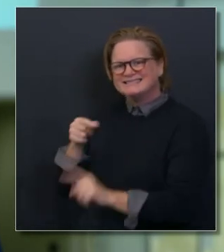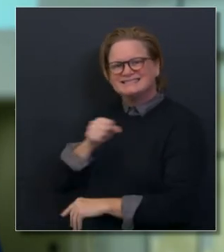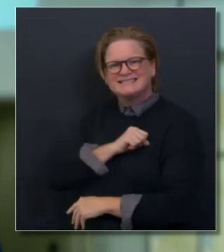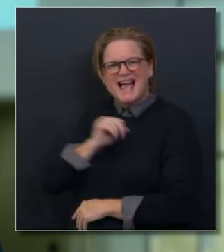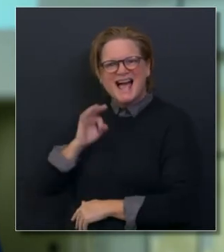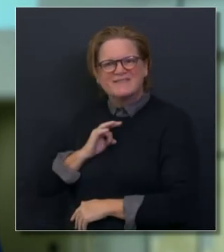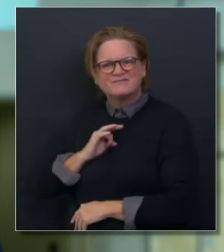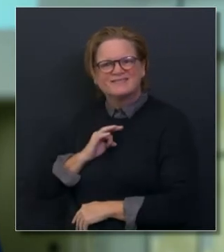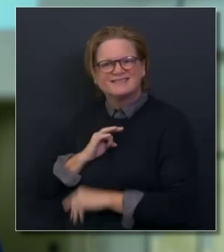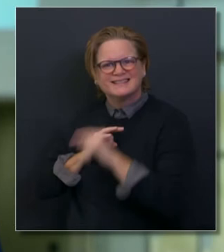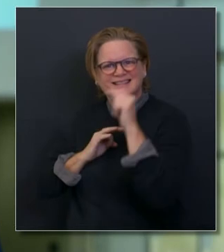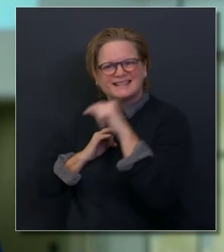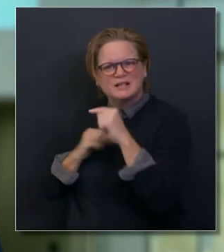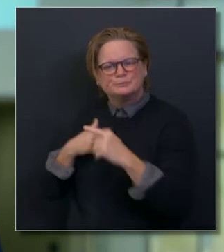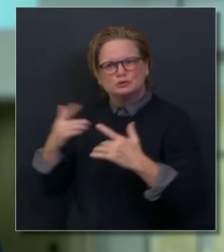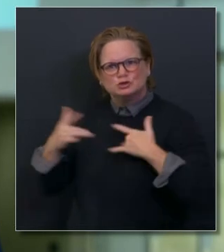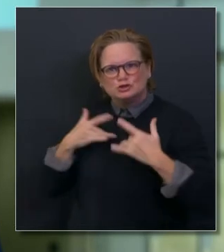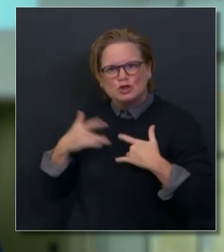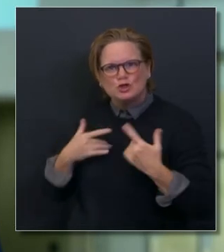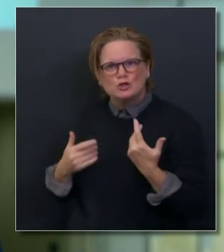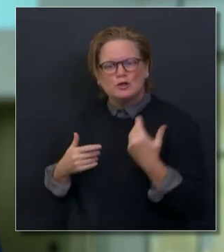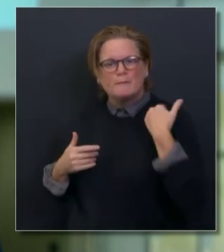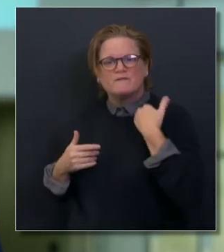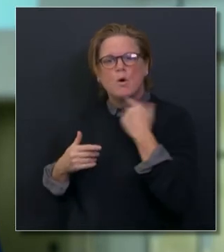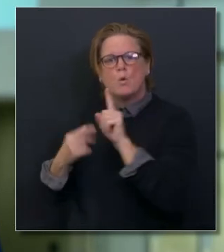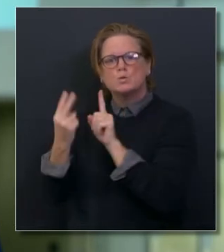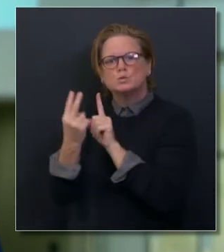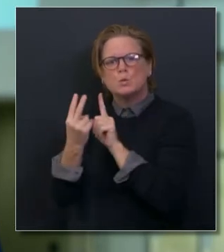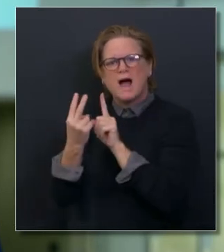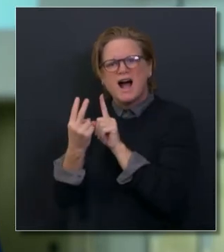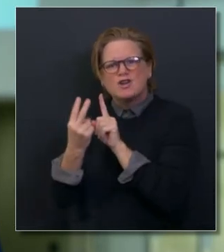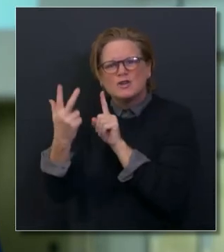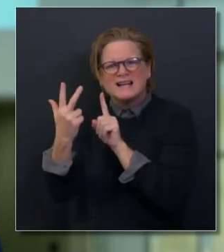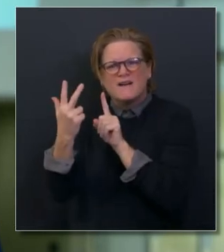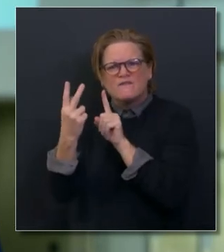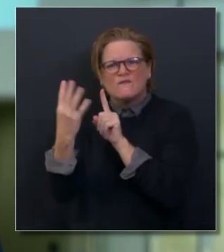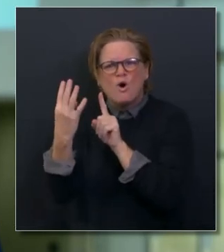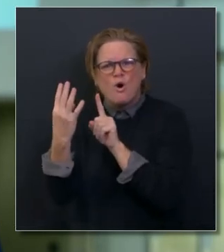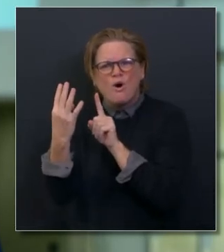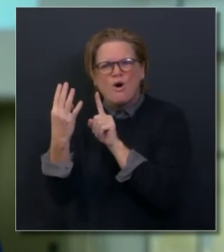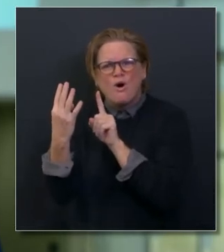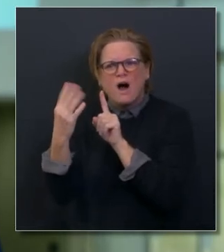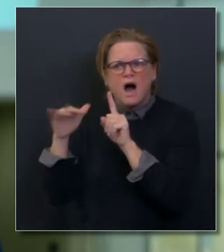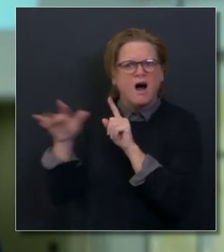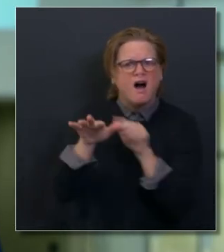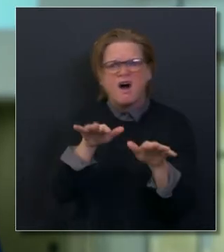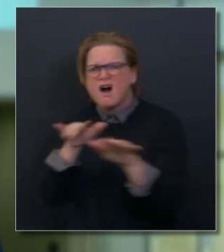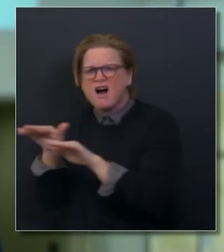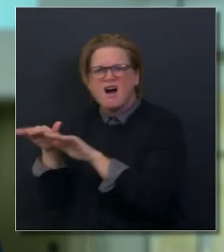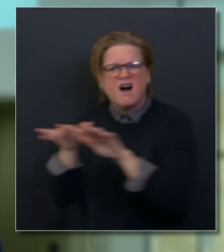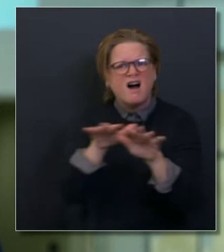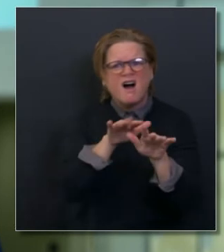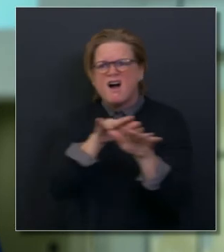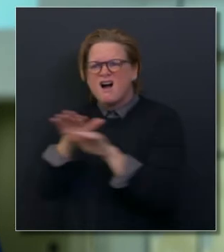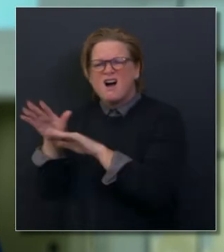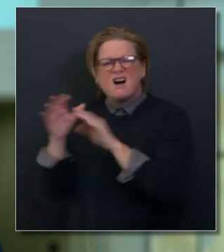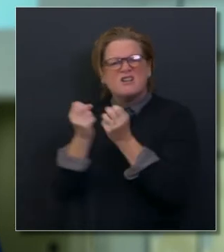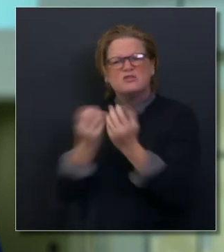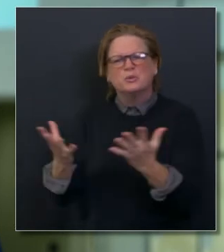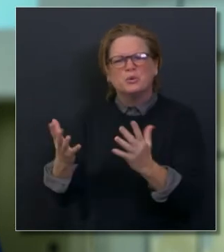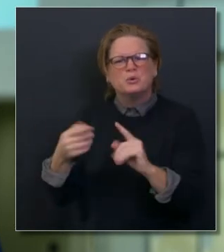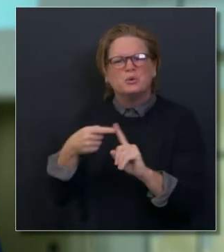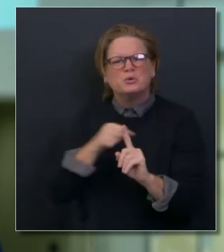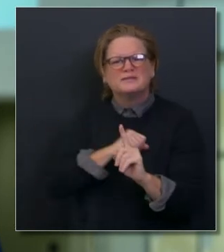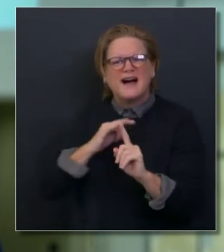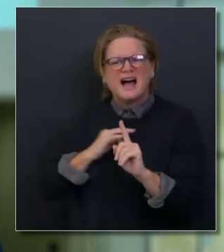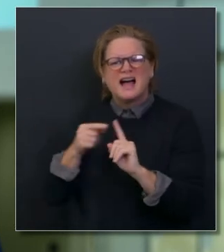el personal de apoyo. Ustedes han visto en las peticiones a nivel federal y el estado, quizás traer a las personas acabados